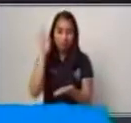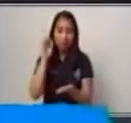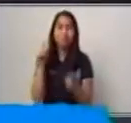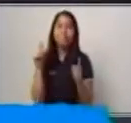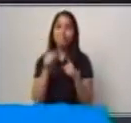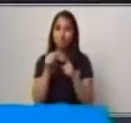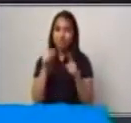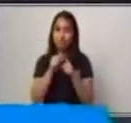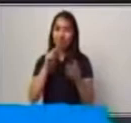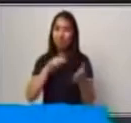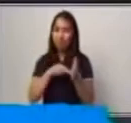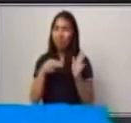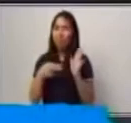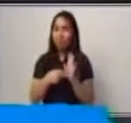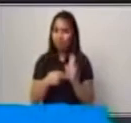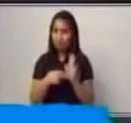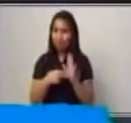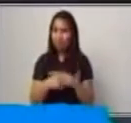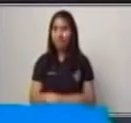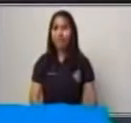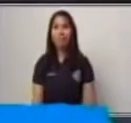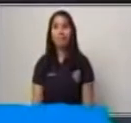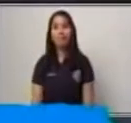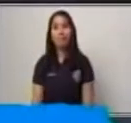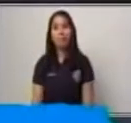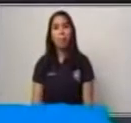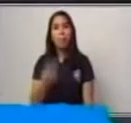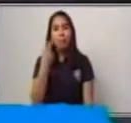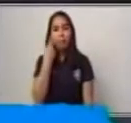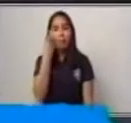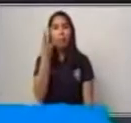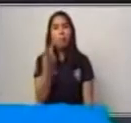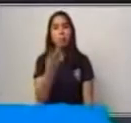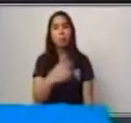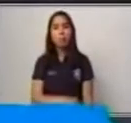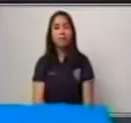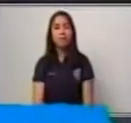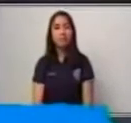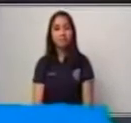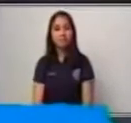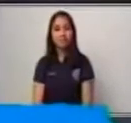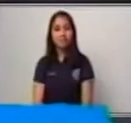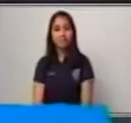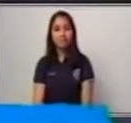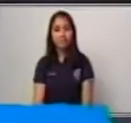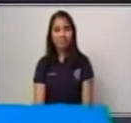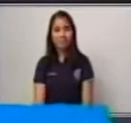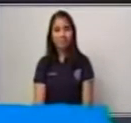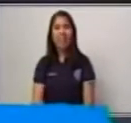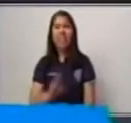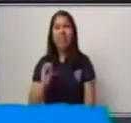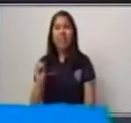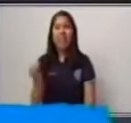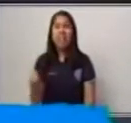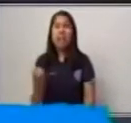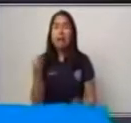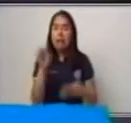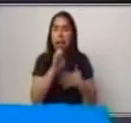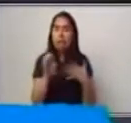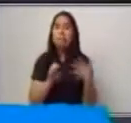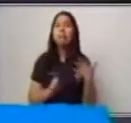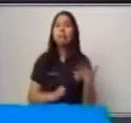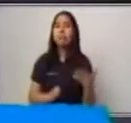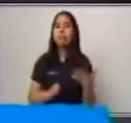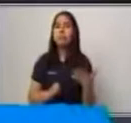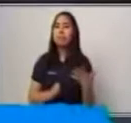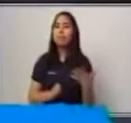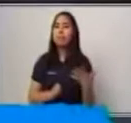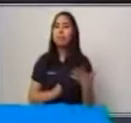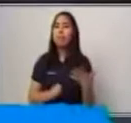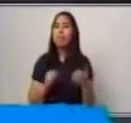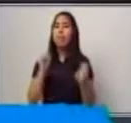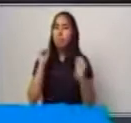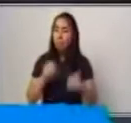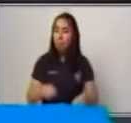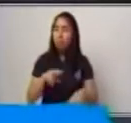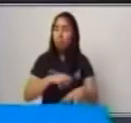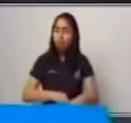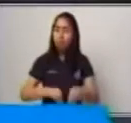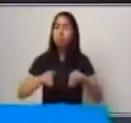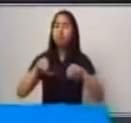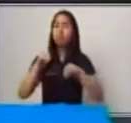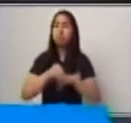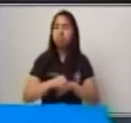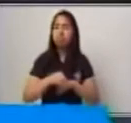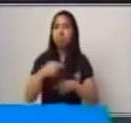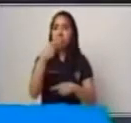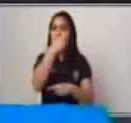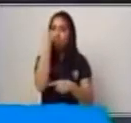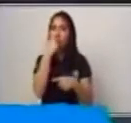Vamos a ver ahora las unidades sintácticas que van a modificar al sujeto. Como te indiqué, el núcleo es